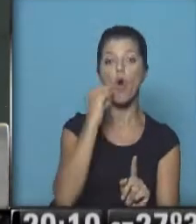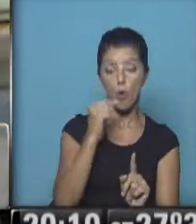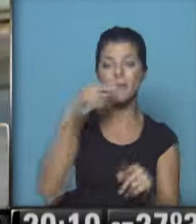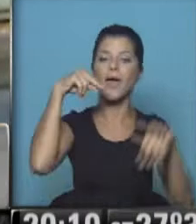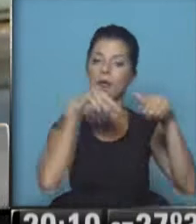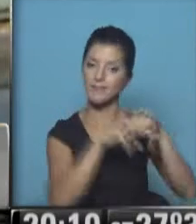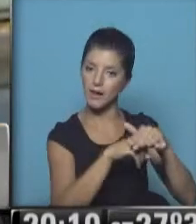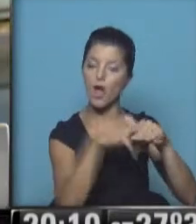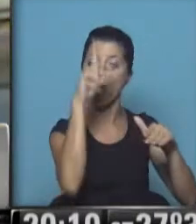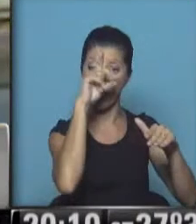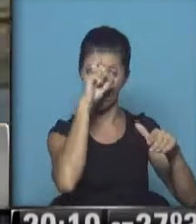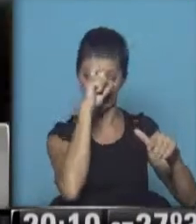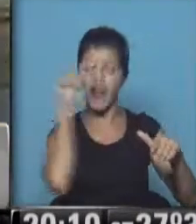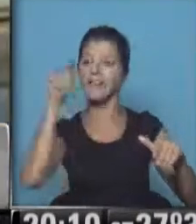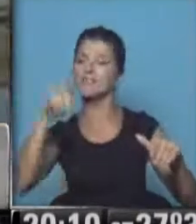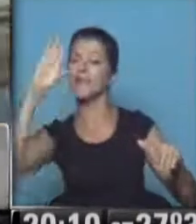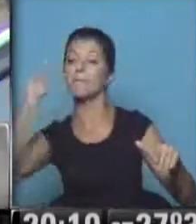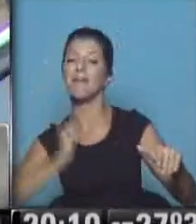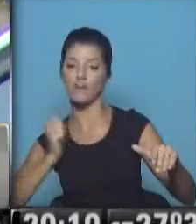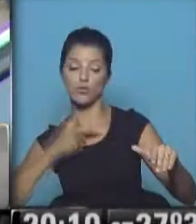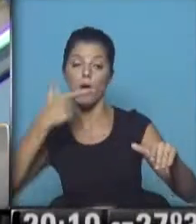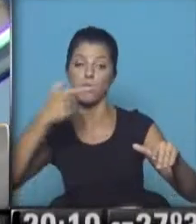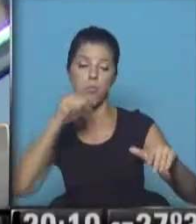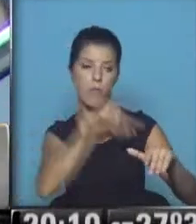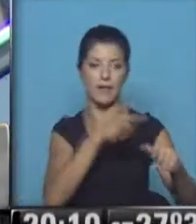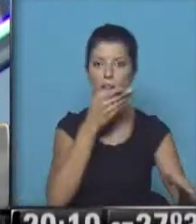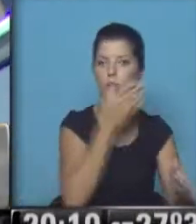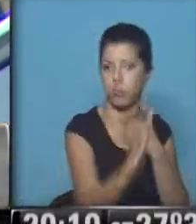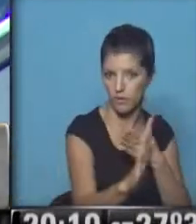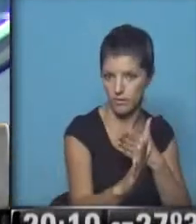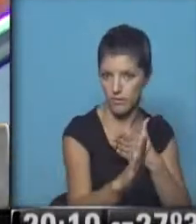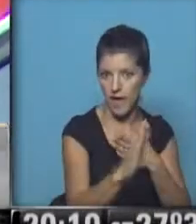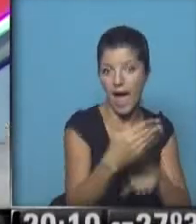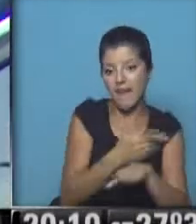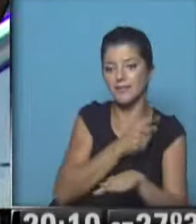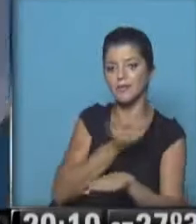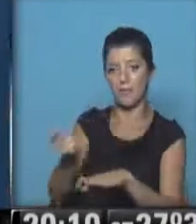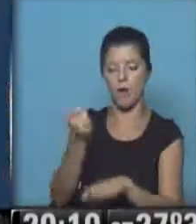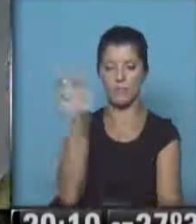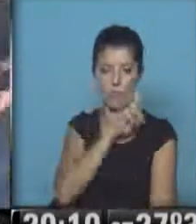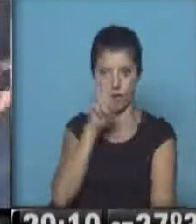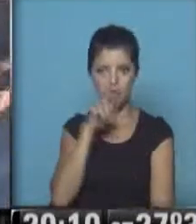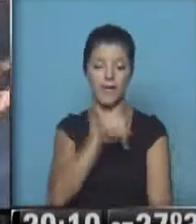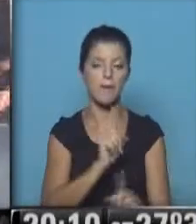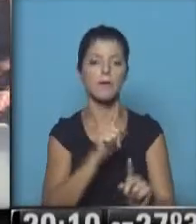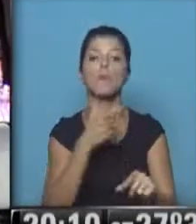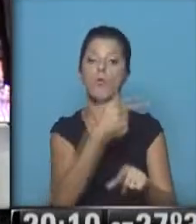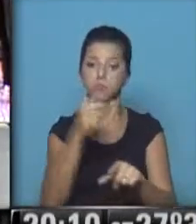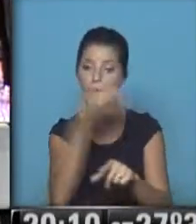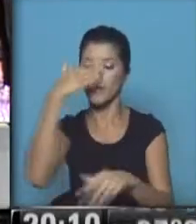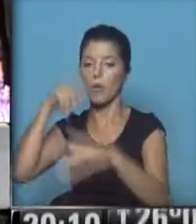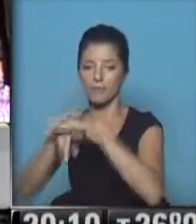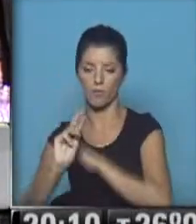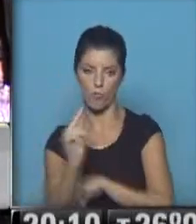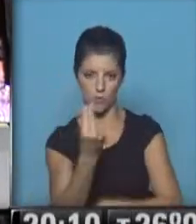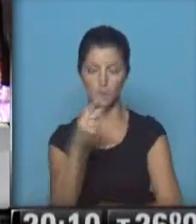por parte de prefectura, quien intentó detenerlo cuando huía tras asesinar a su novia. Ángeles,